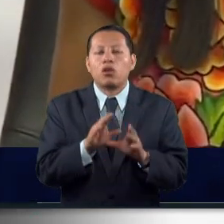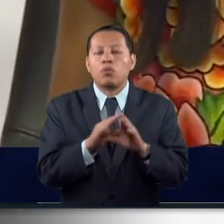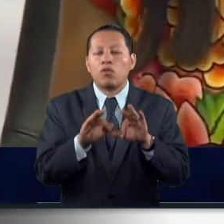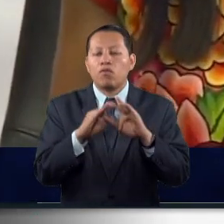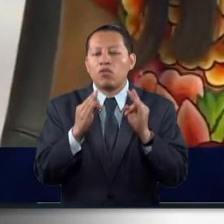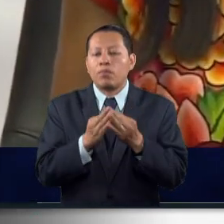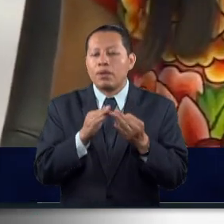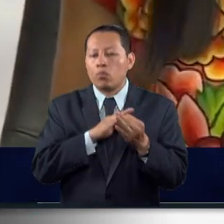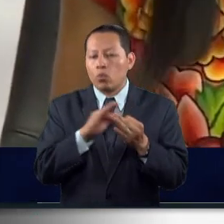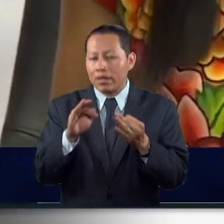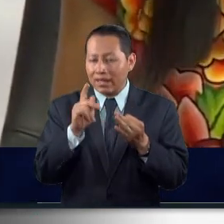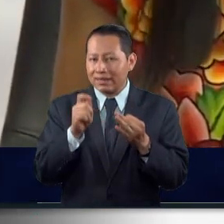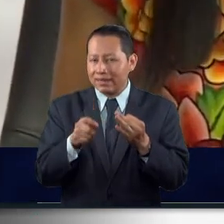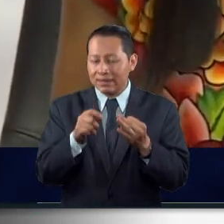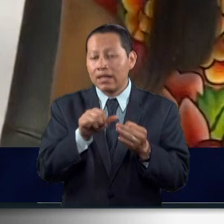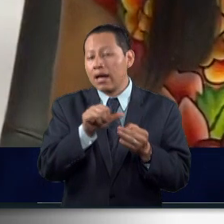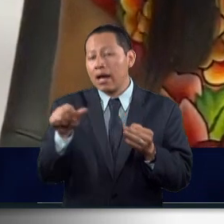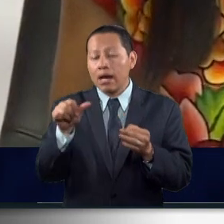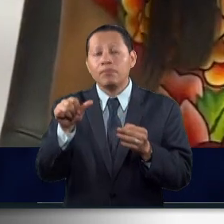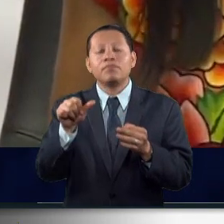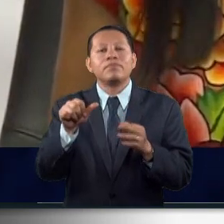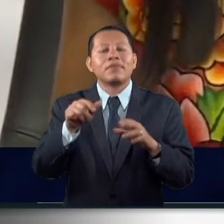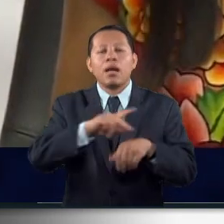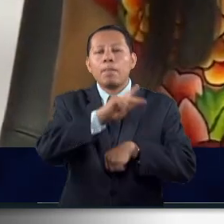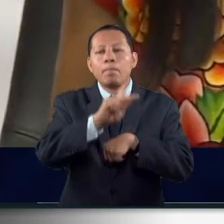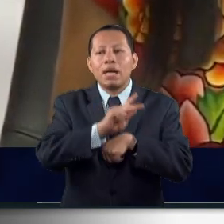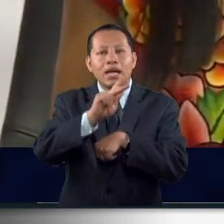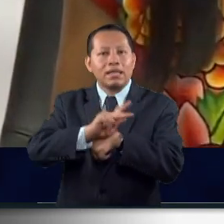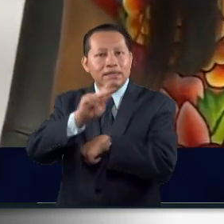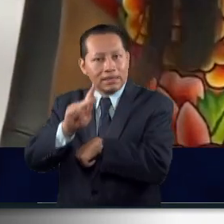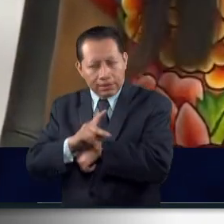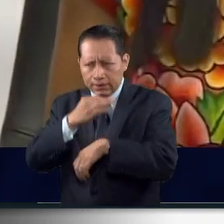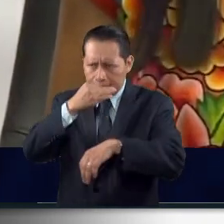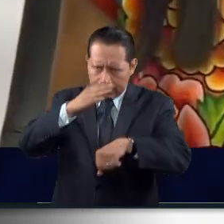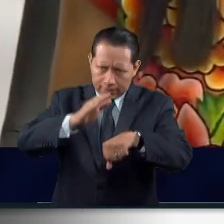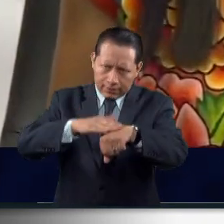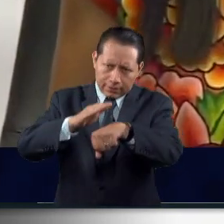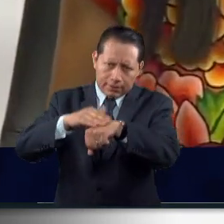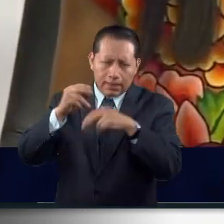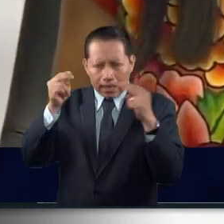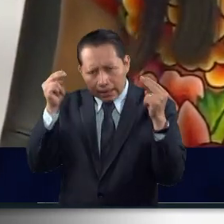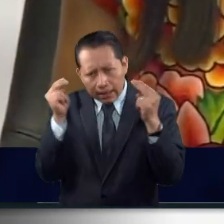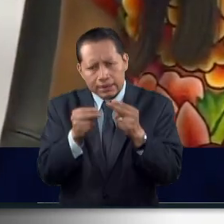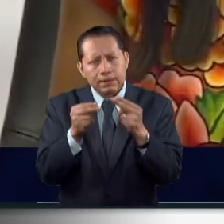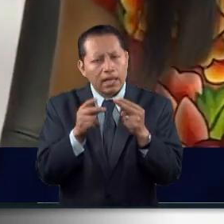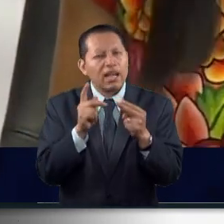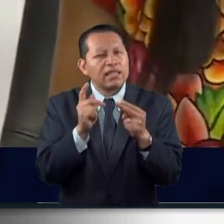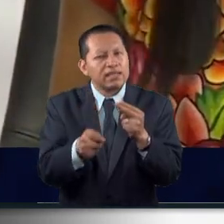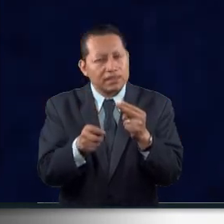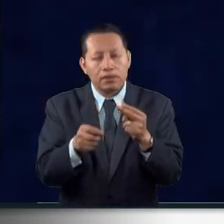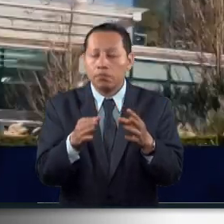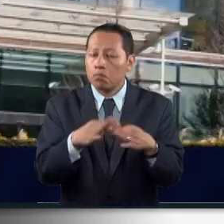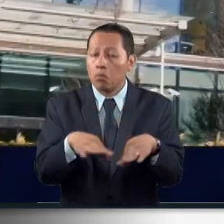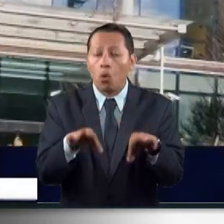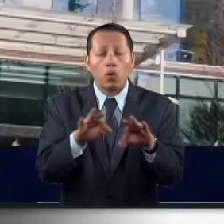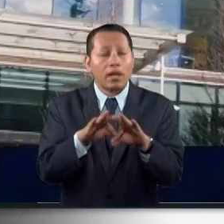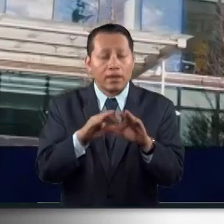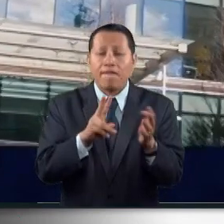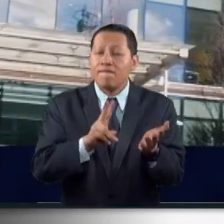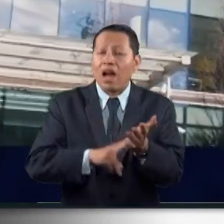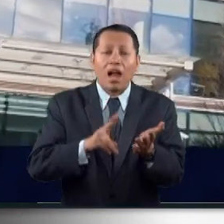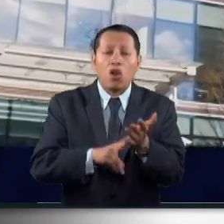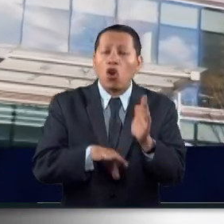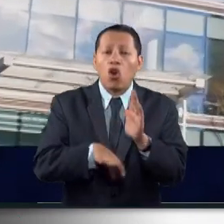de mandar un mensaje a los estados democráticos de la necesidad de avanzar en los valores de confianza y paz. Lo que más